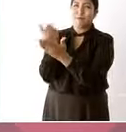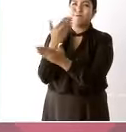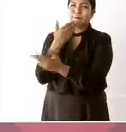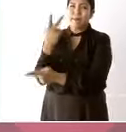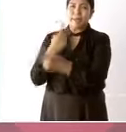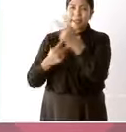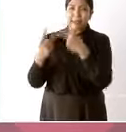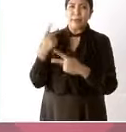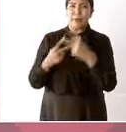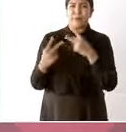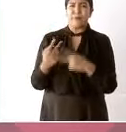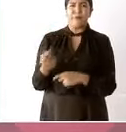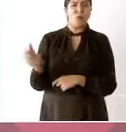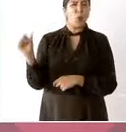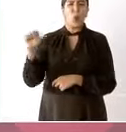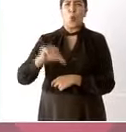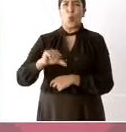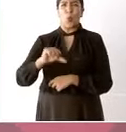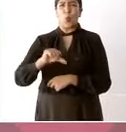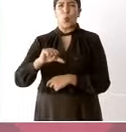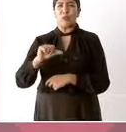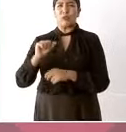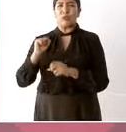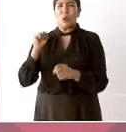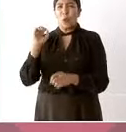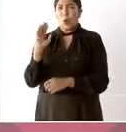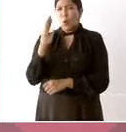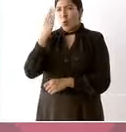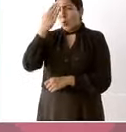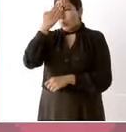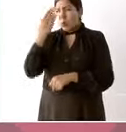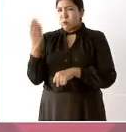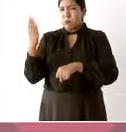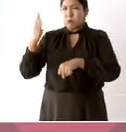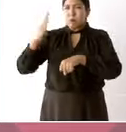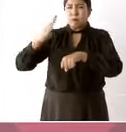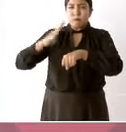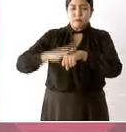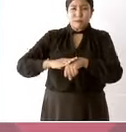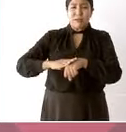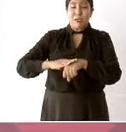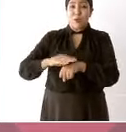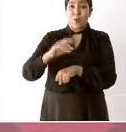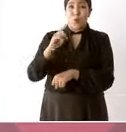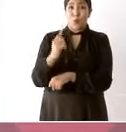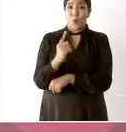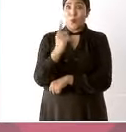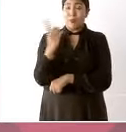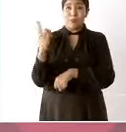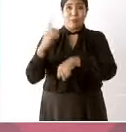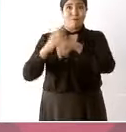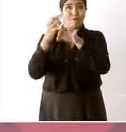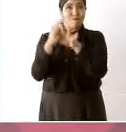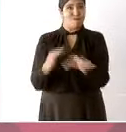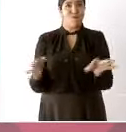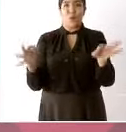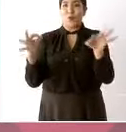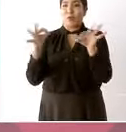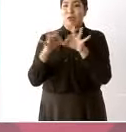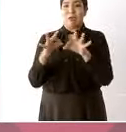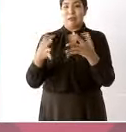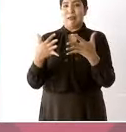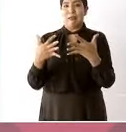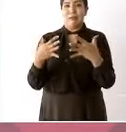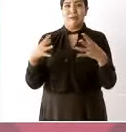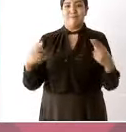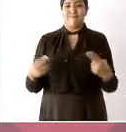estamos conmemorando uno de los eventos que dieron lugar a la fundación de lo que hoy conocemos